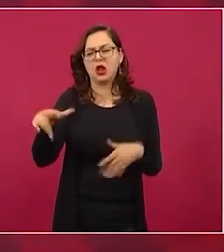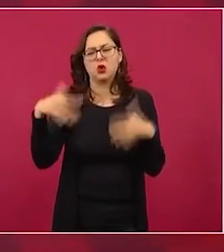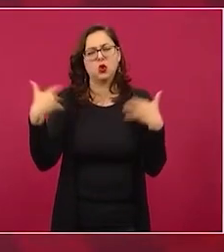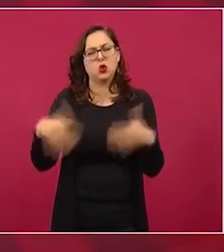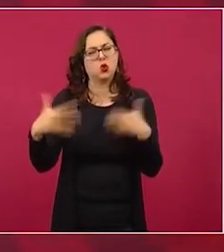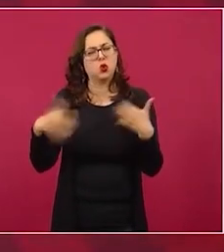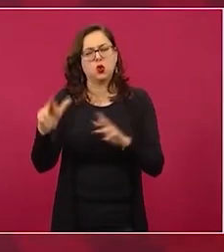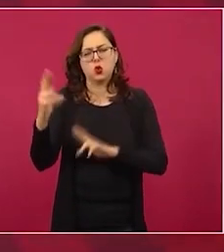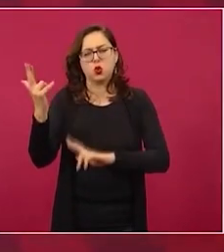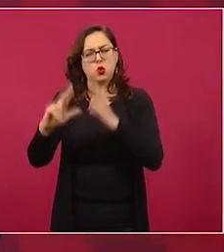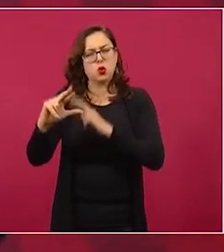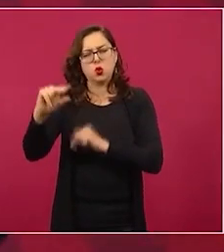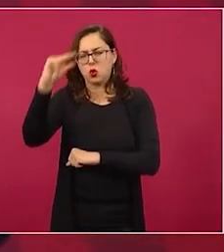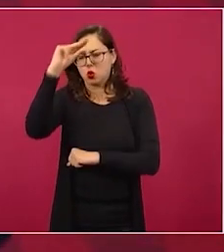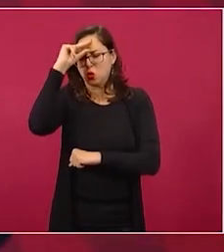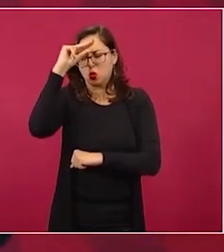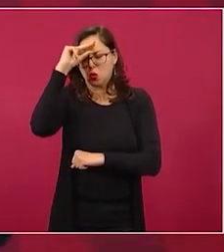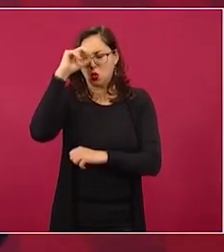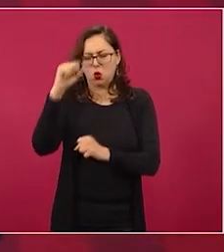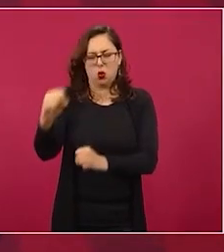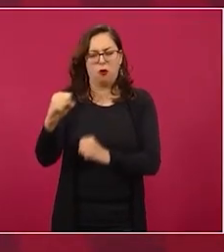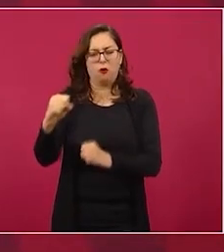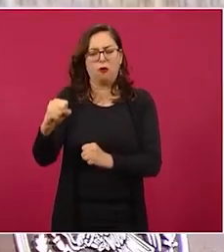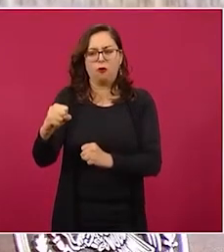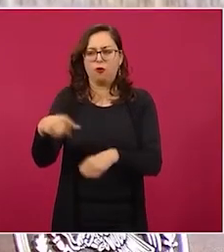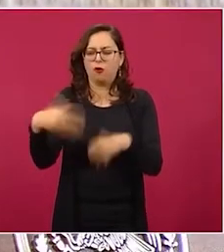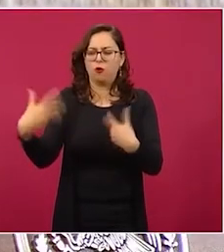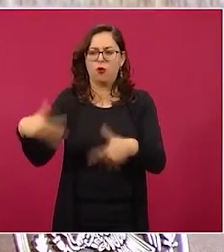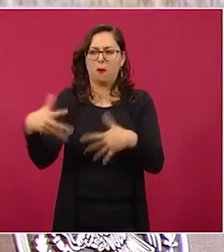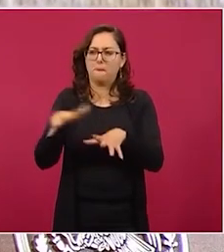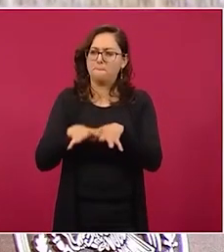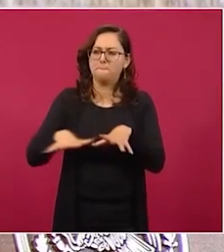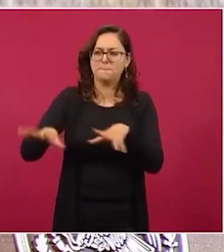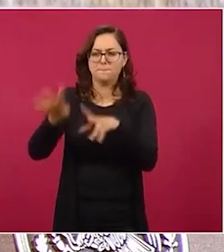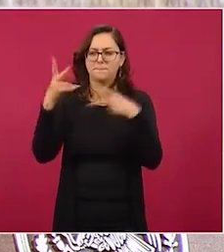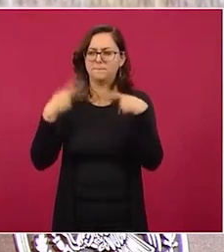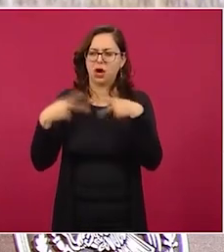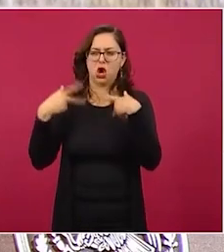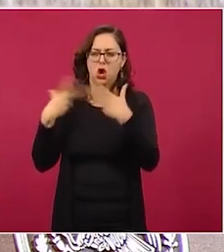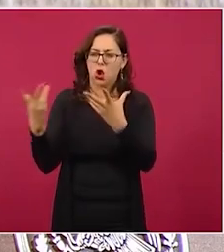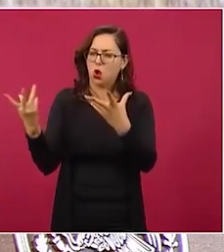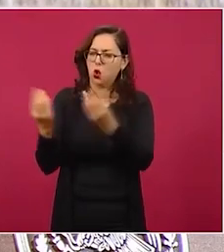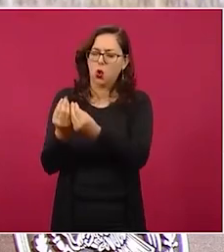revolucionario, inteligente, defensor de causas populares.